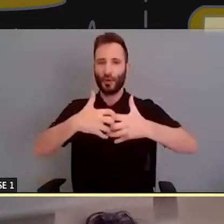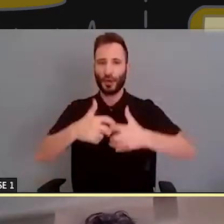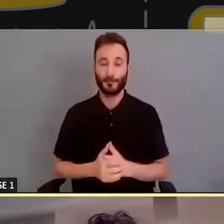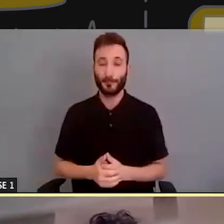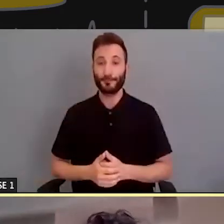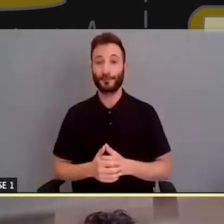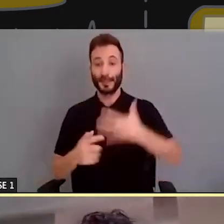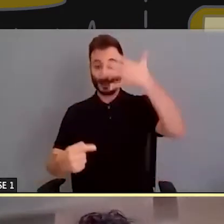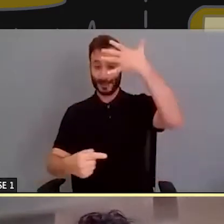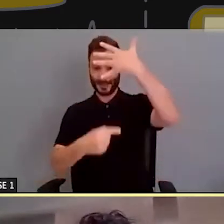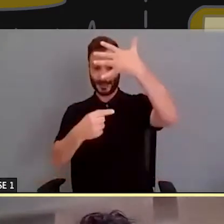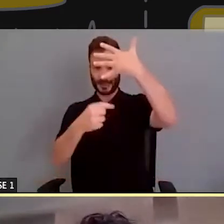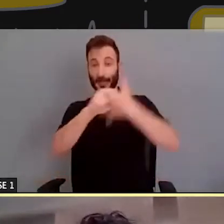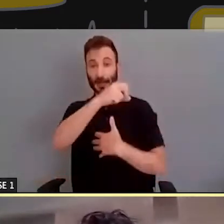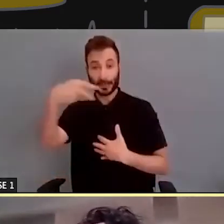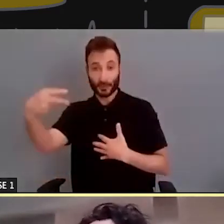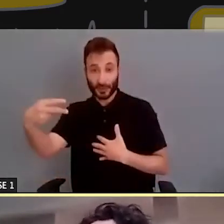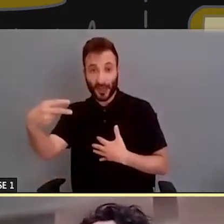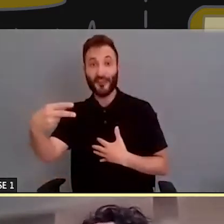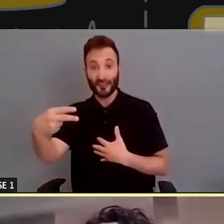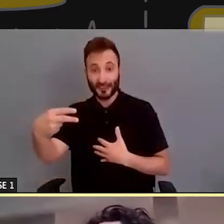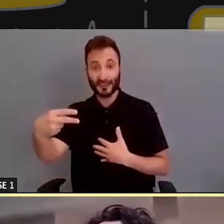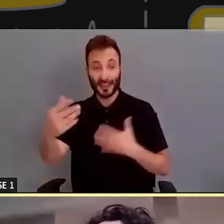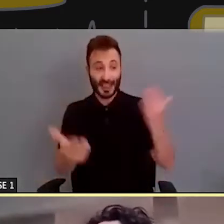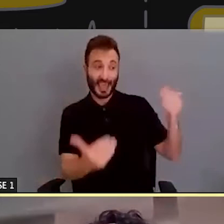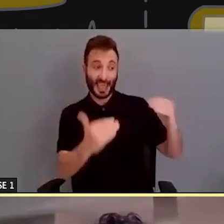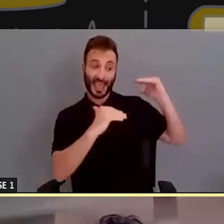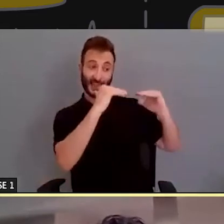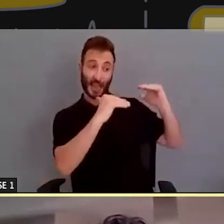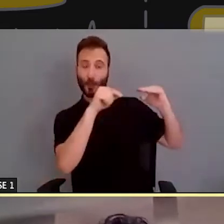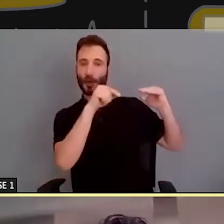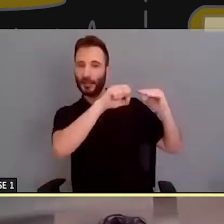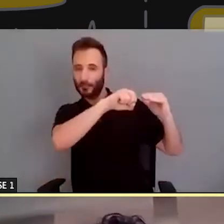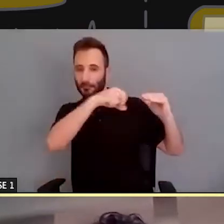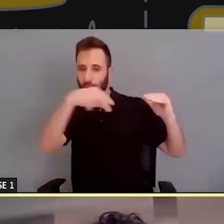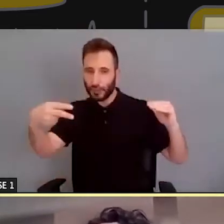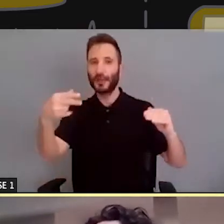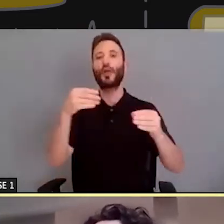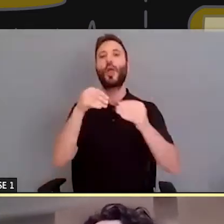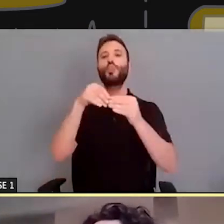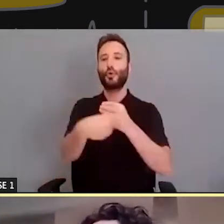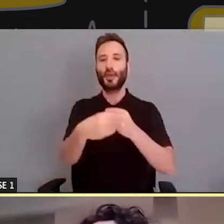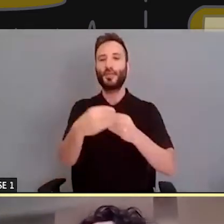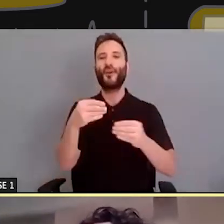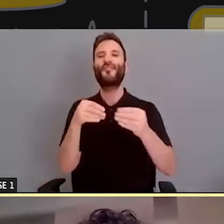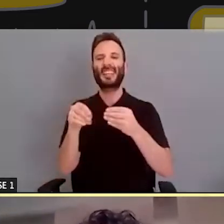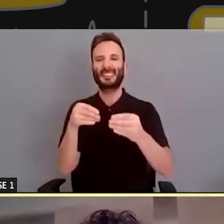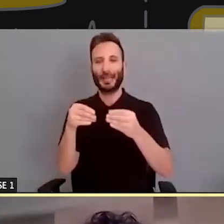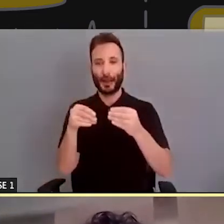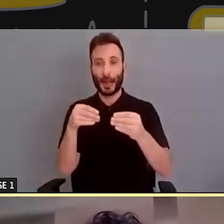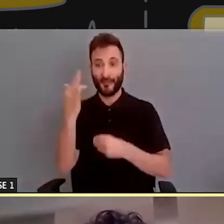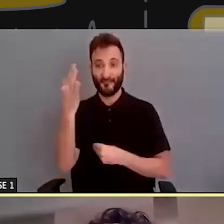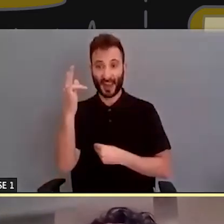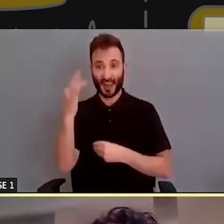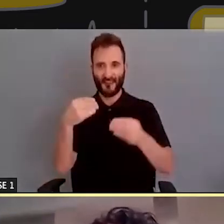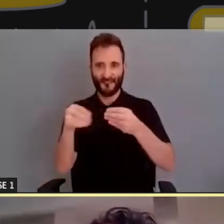Y el resultado final de ese equilibrio pues no podía ser otro que un documento flexible, ¿no? Flexible, ¿por qué? Porque combinamos pues,